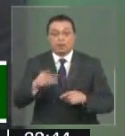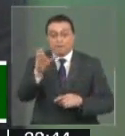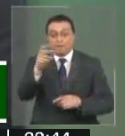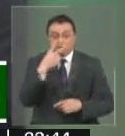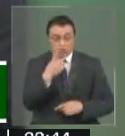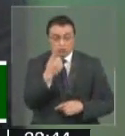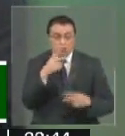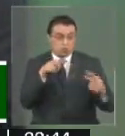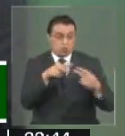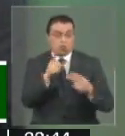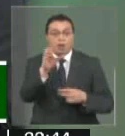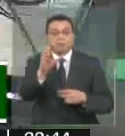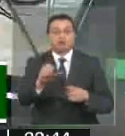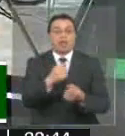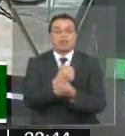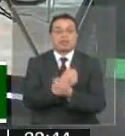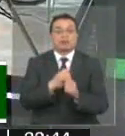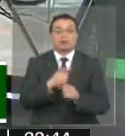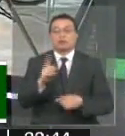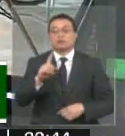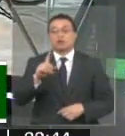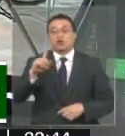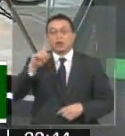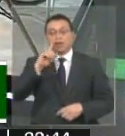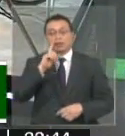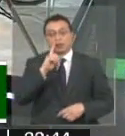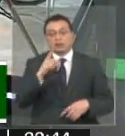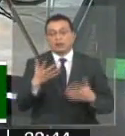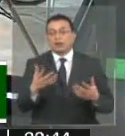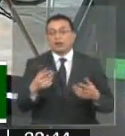autónoma. Entonces, no tienes